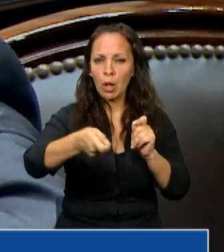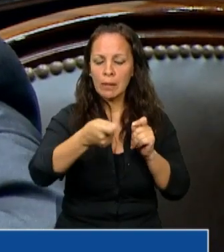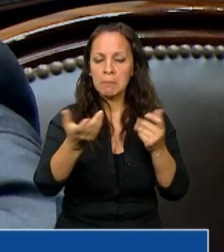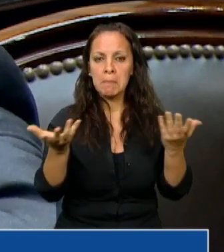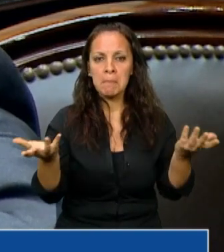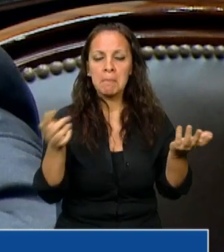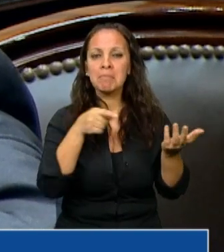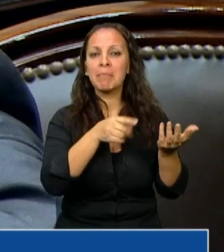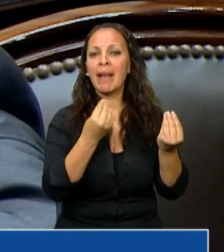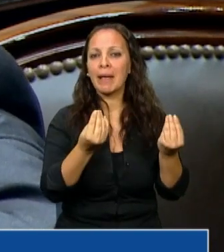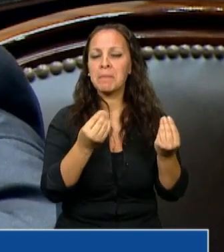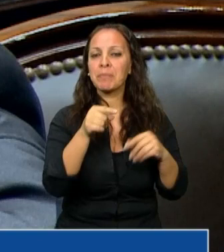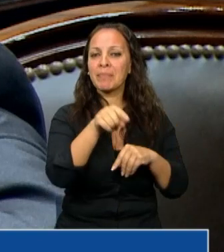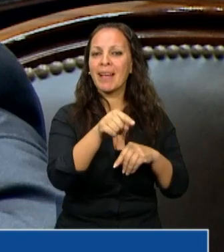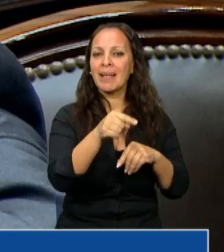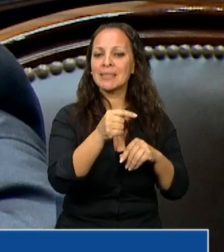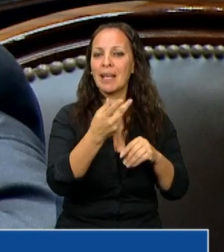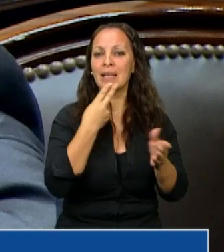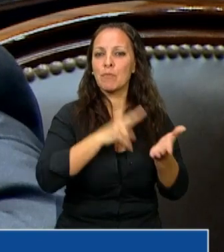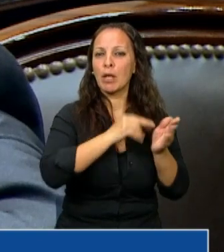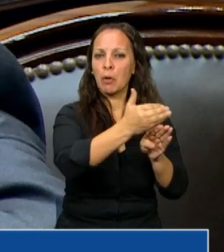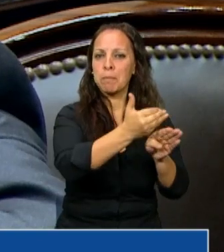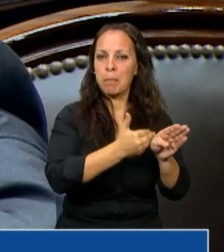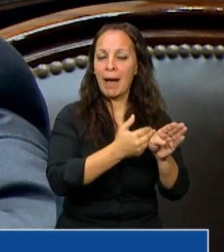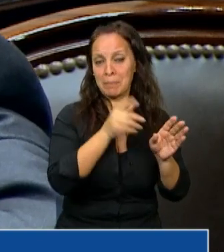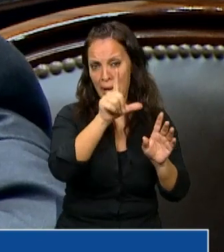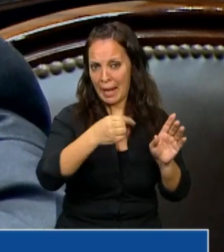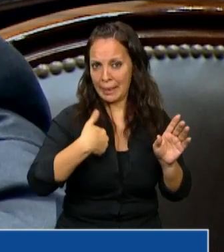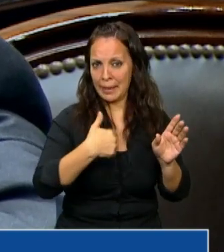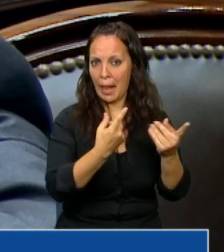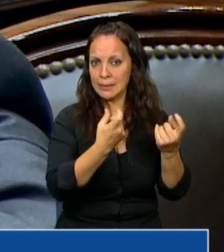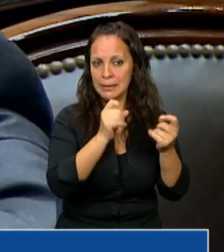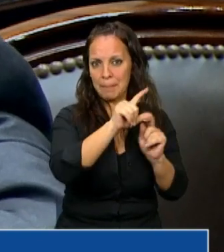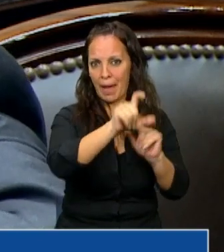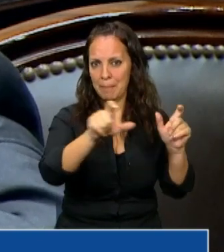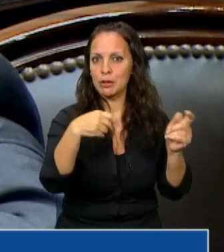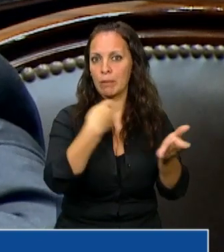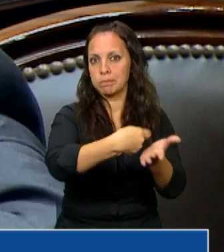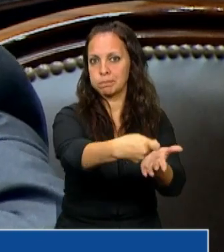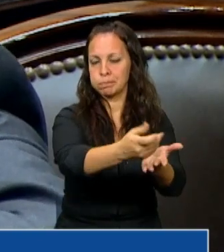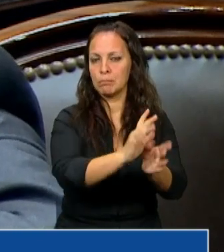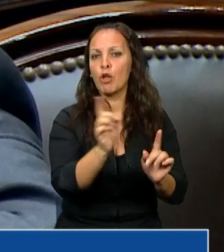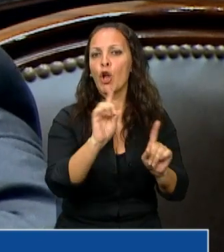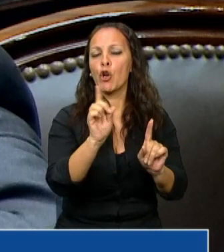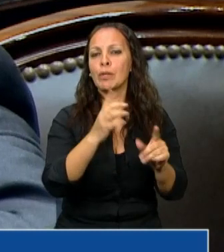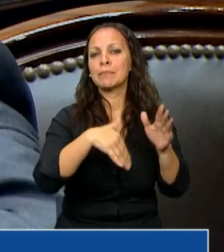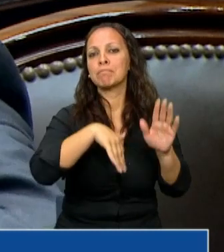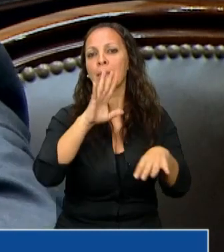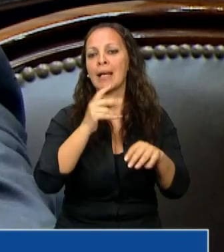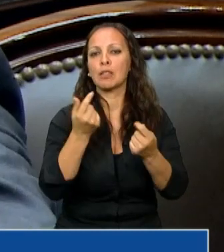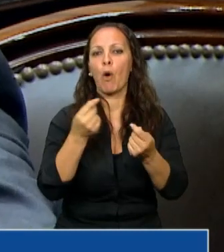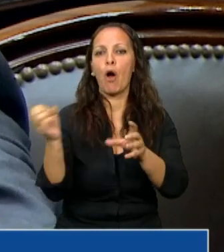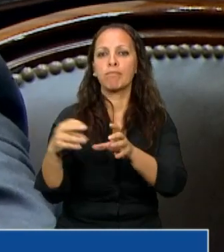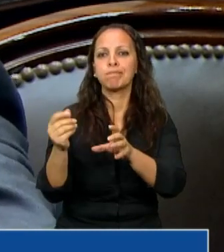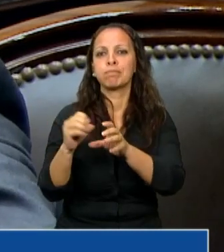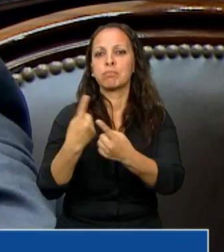esta necesaria baja de impuestos que Argentina necesita hacer con sus contribuyentes no signifique deteriorar más las cuentas